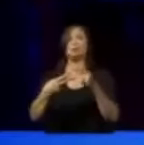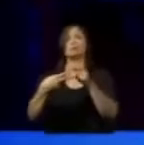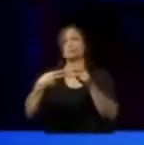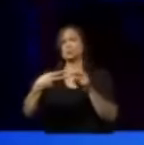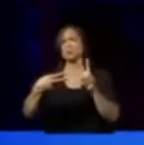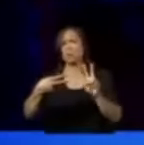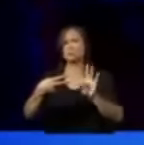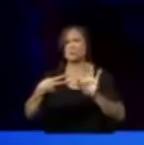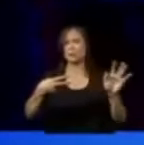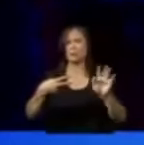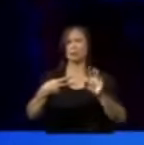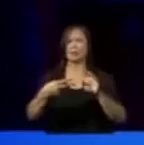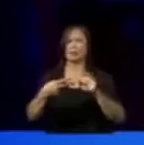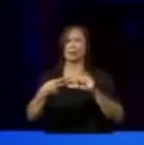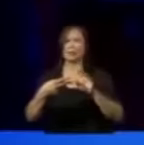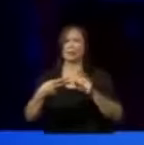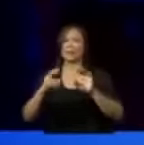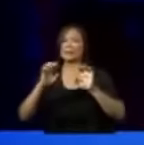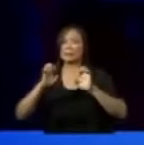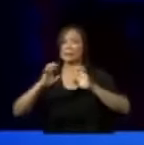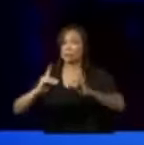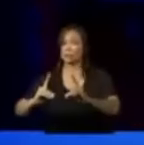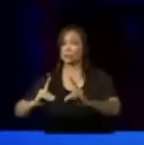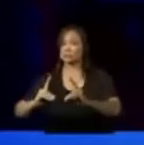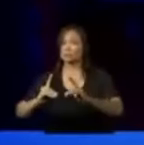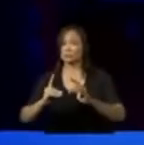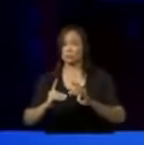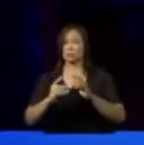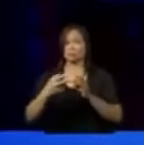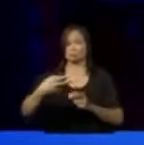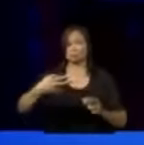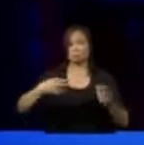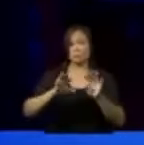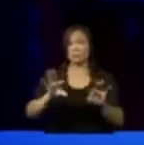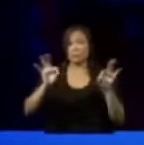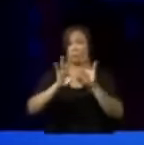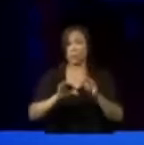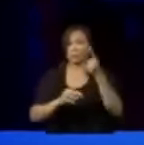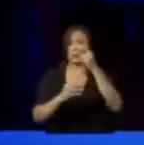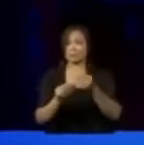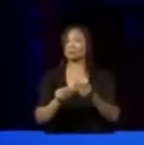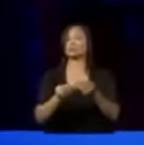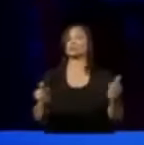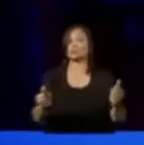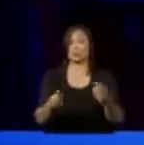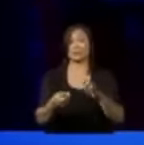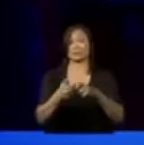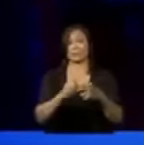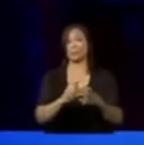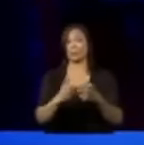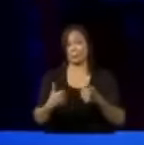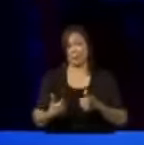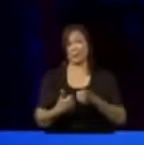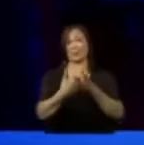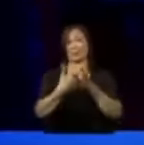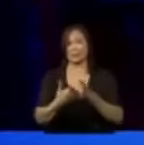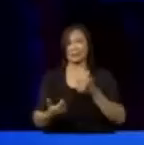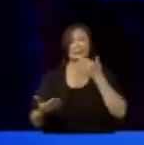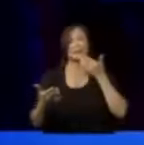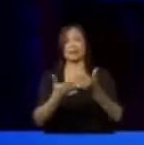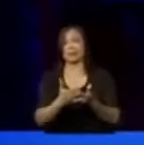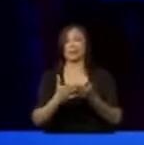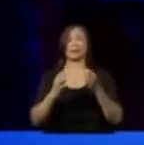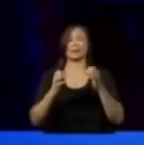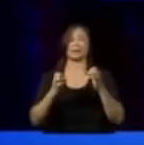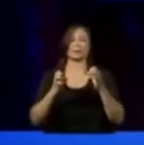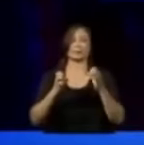dos, en materia educativa consideraría primordiales para enfrentar este desafío de la